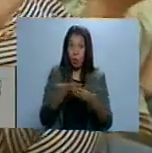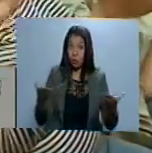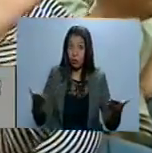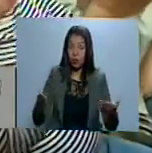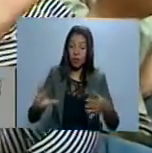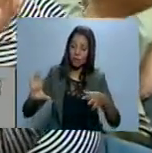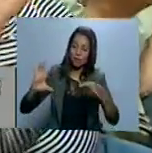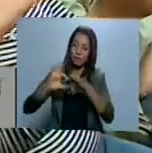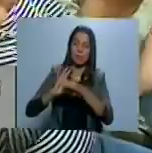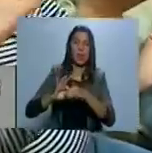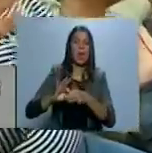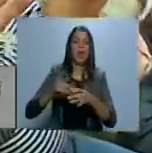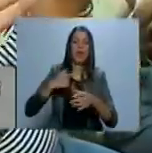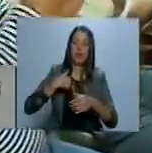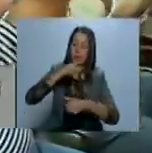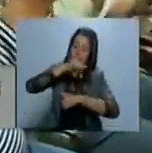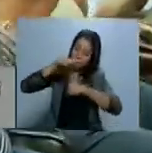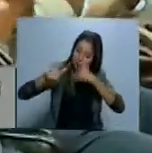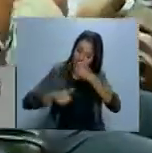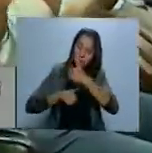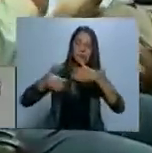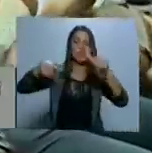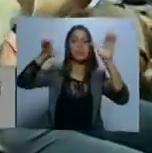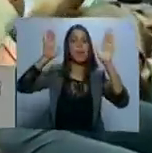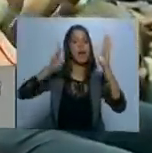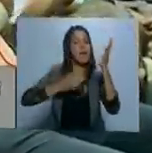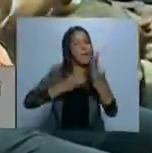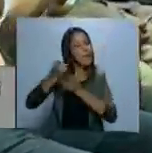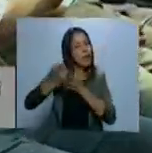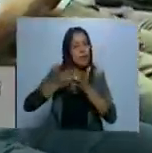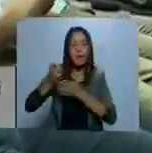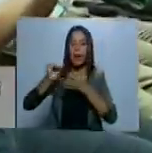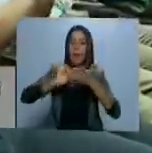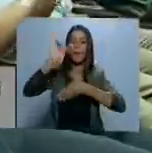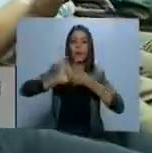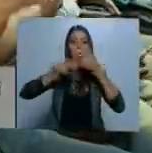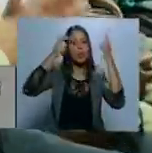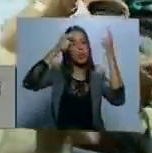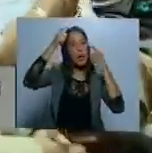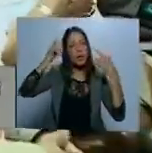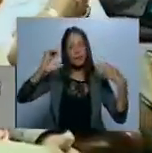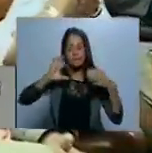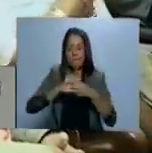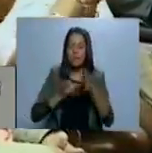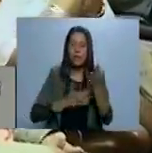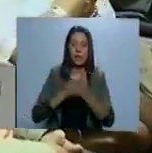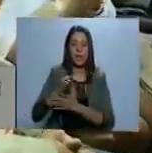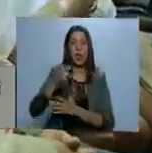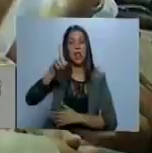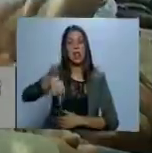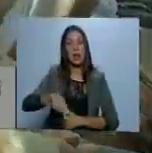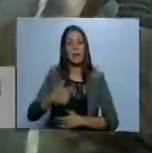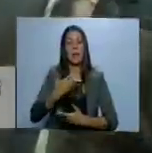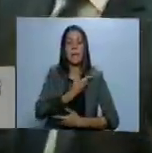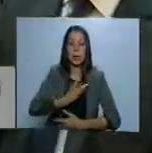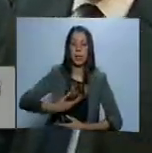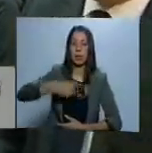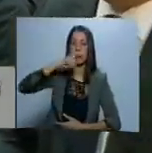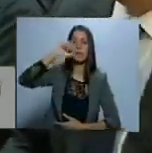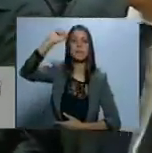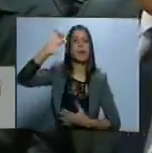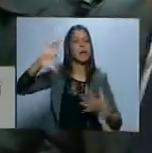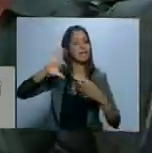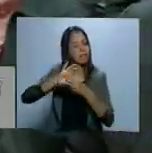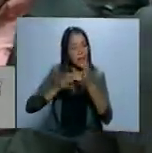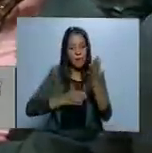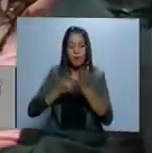Nacional Constituyente. Absoluta lealtad al legado del comandante Chávez y absoluta lealtad a nuestro presidente Nicolás Maduro.